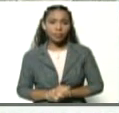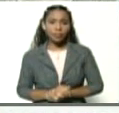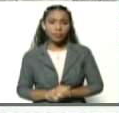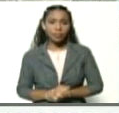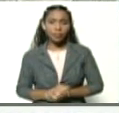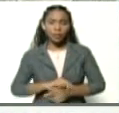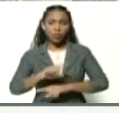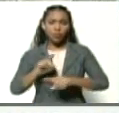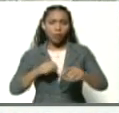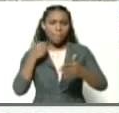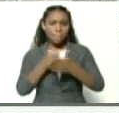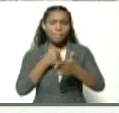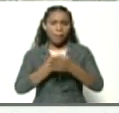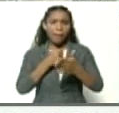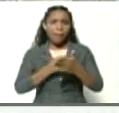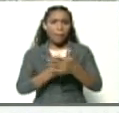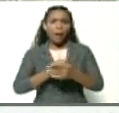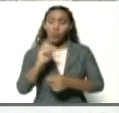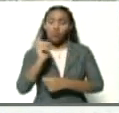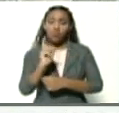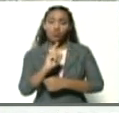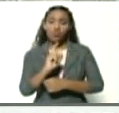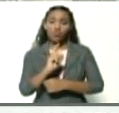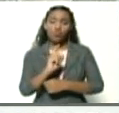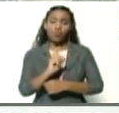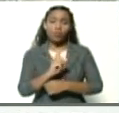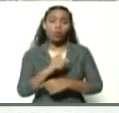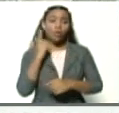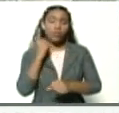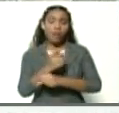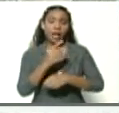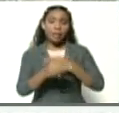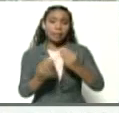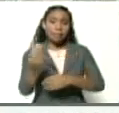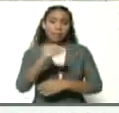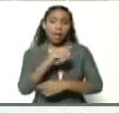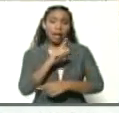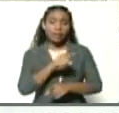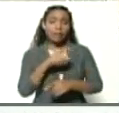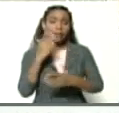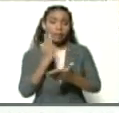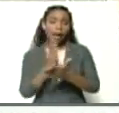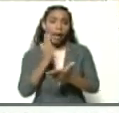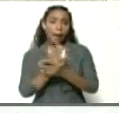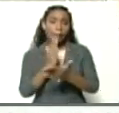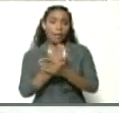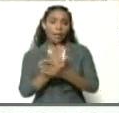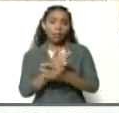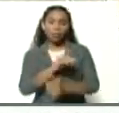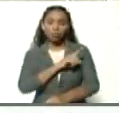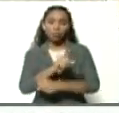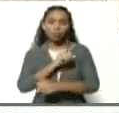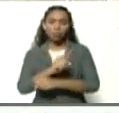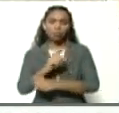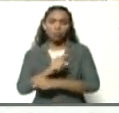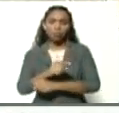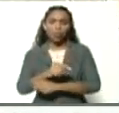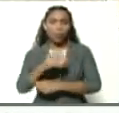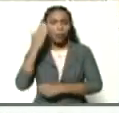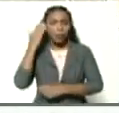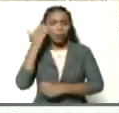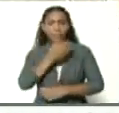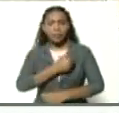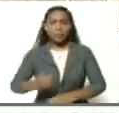Combate permanente, no es nuevo, no es de hace 2 semanas, es desde siempre, ordenado por el comandante